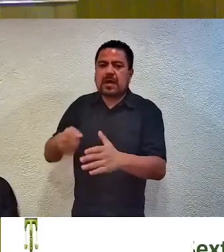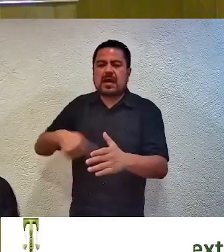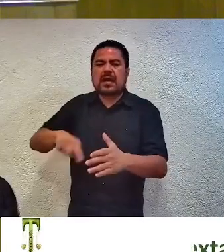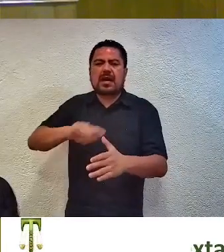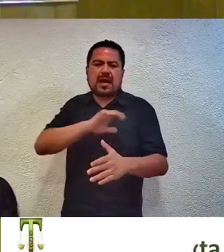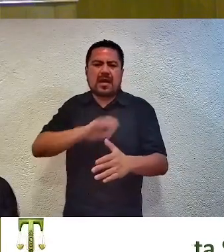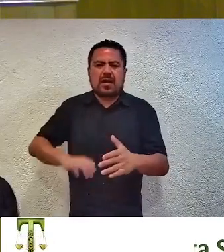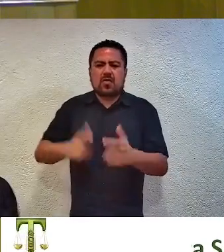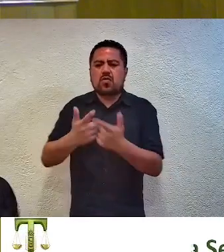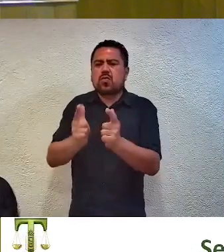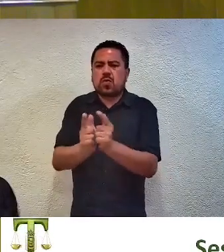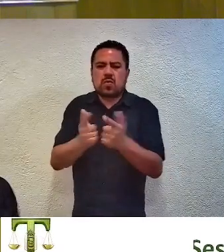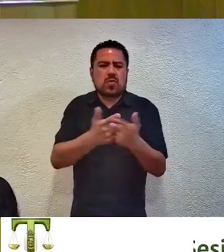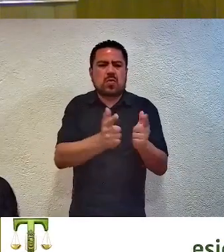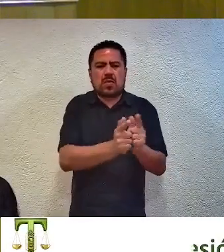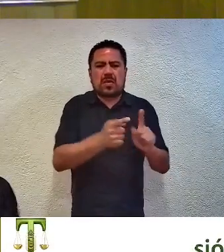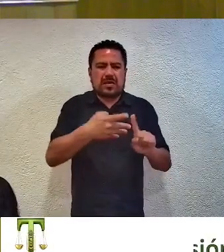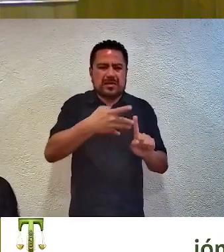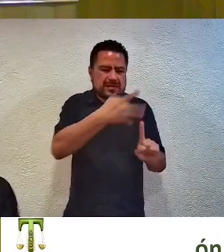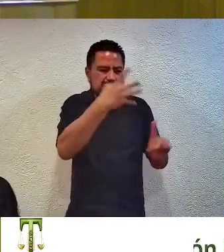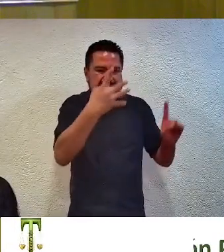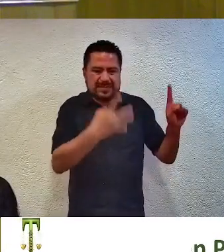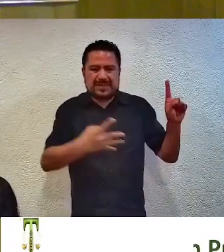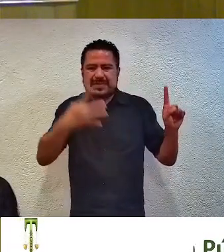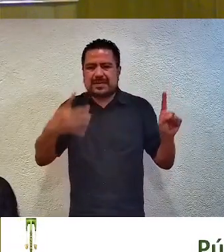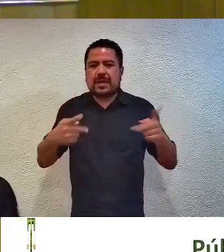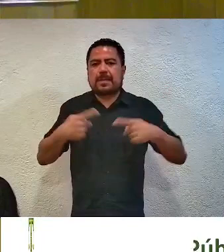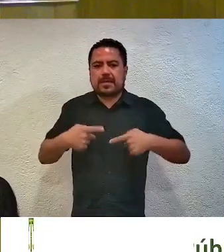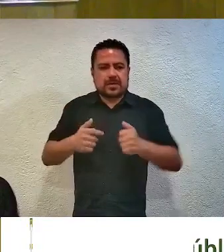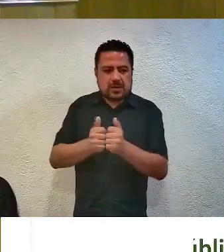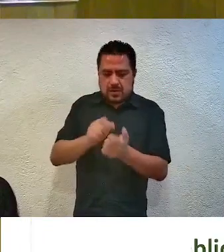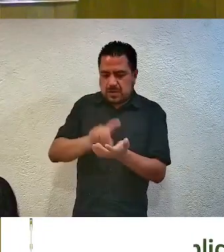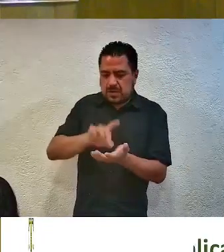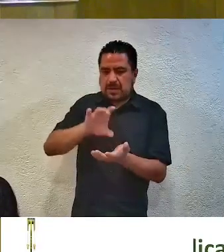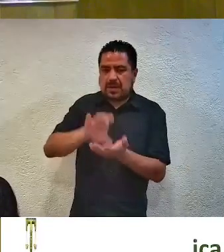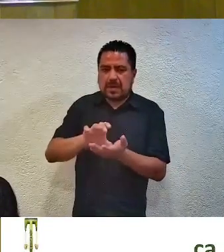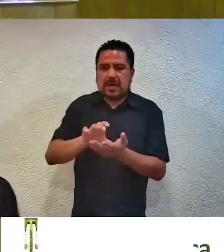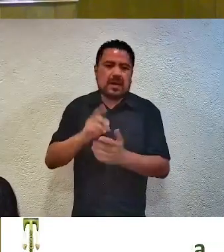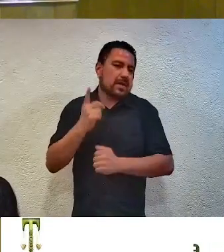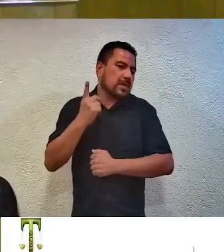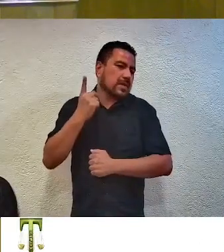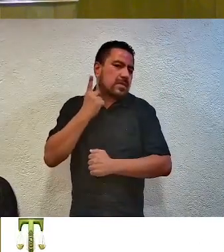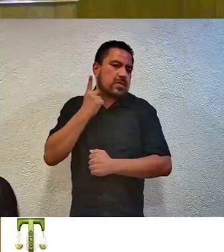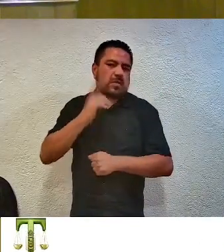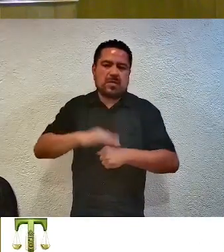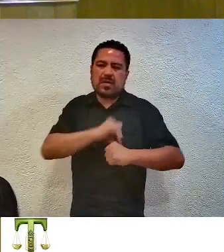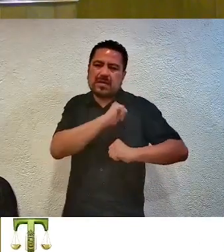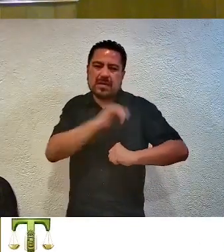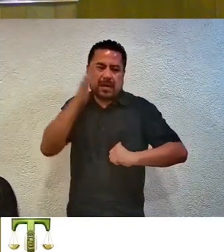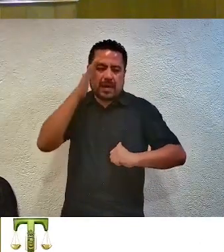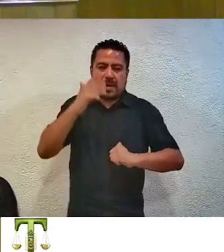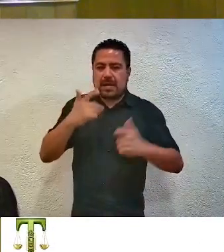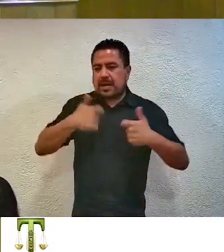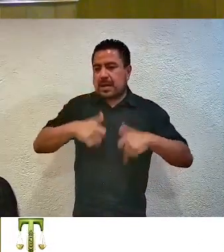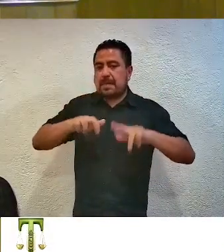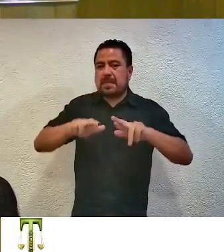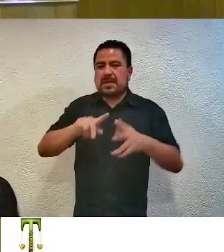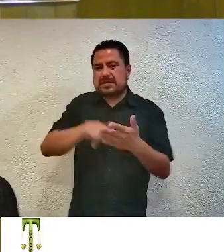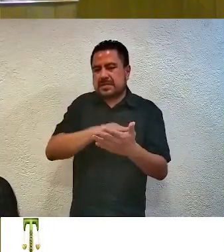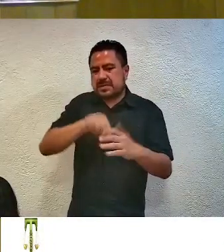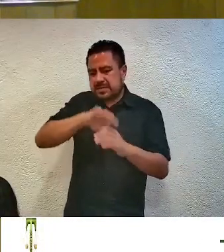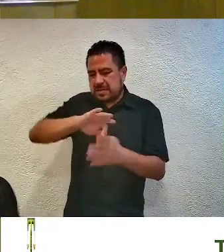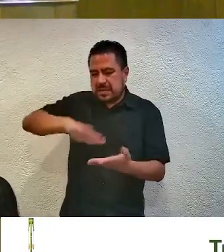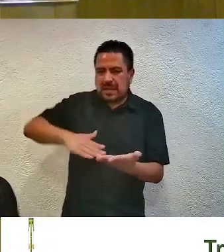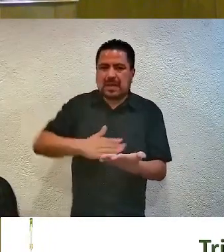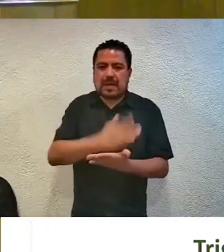candidaturas de los grupos de poblaciones de la diversidad sexual y personas con discapacidad en las diputaciones por el principio de representación proporcional